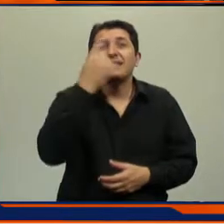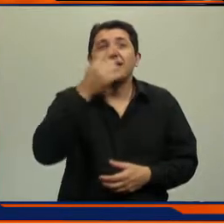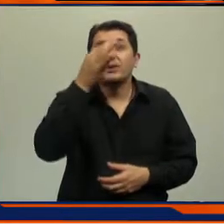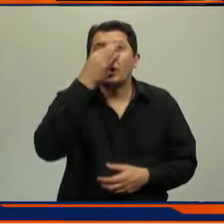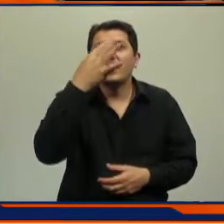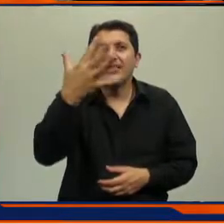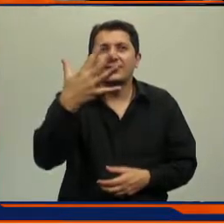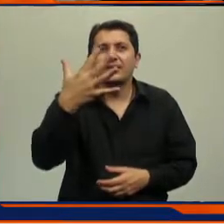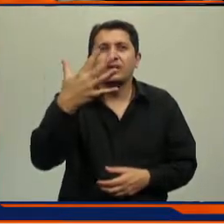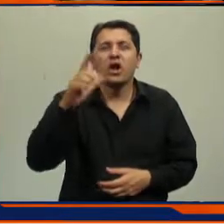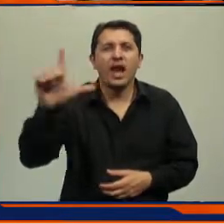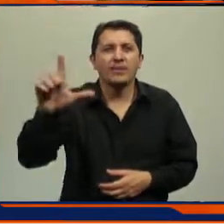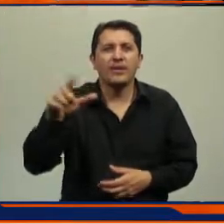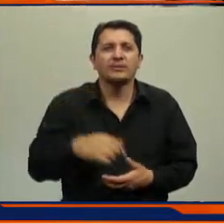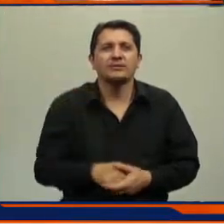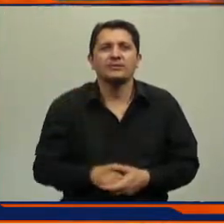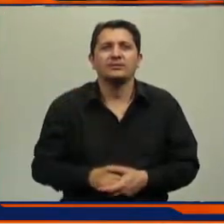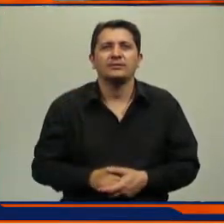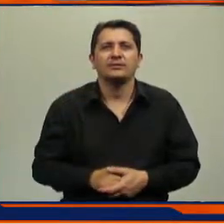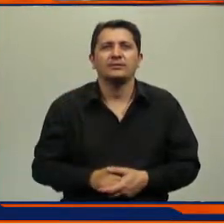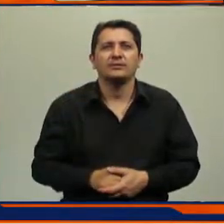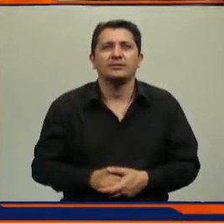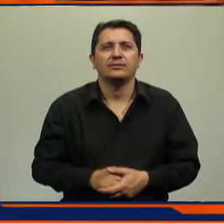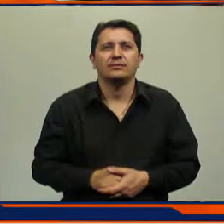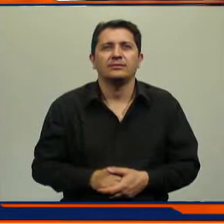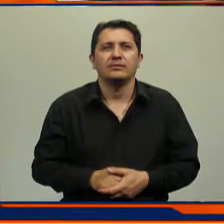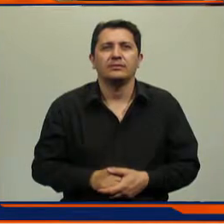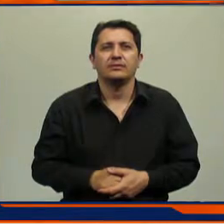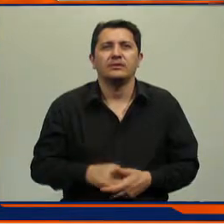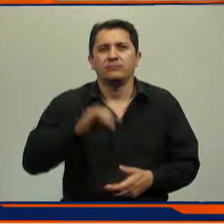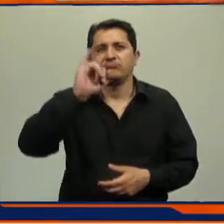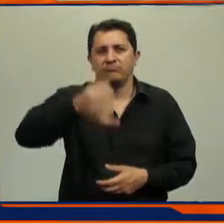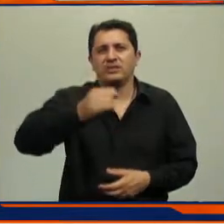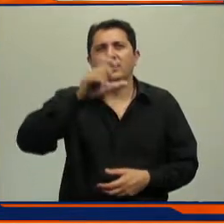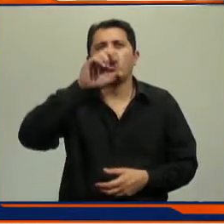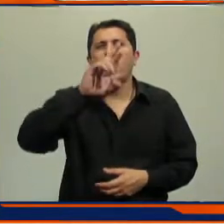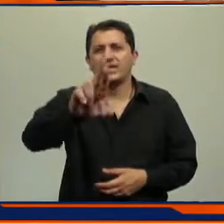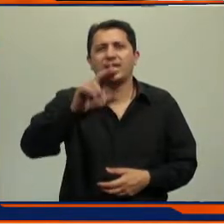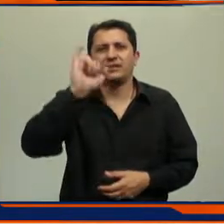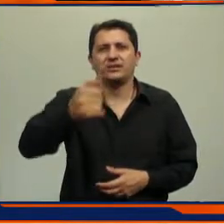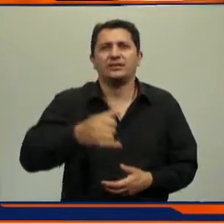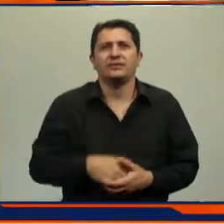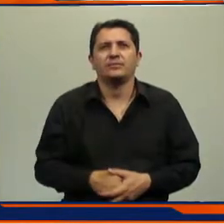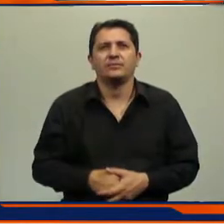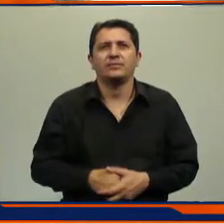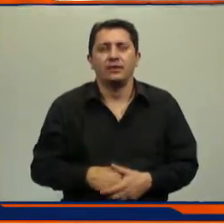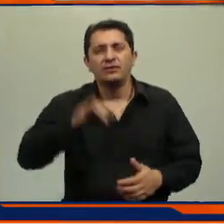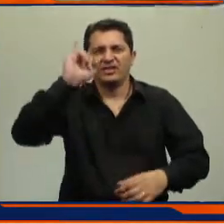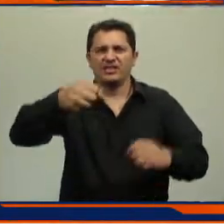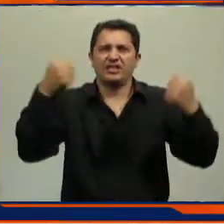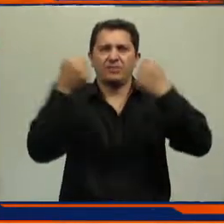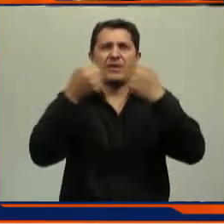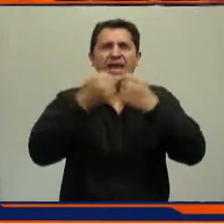125, división. Cuellar. División para Jesús Cuellar. Habrá pelea